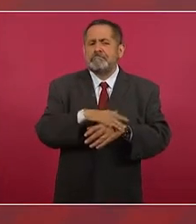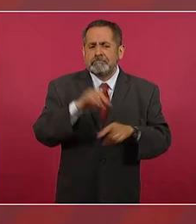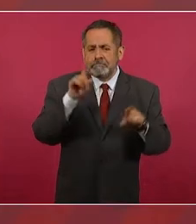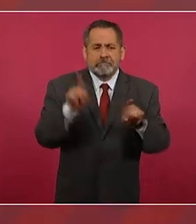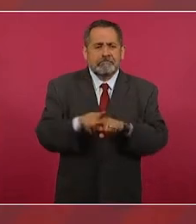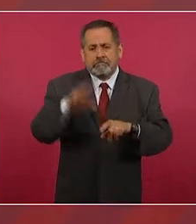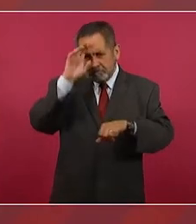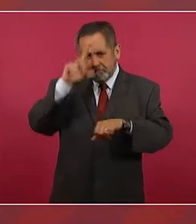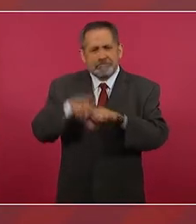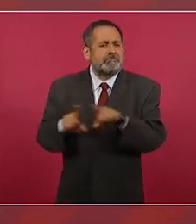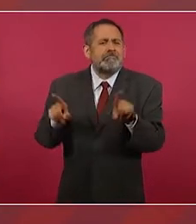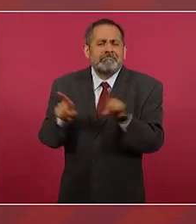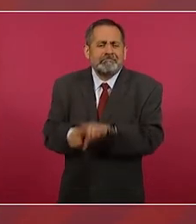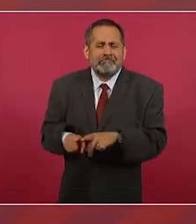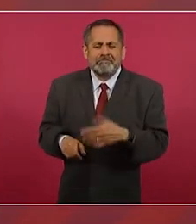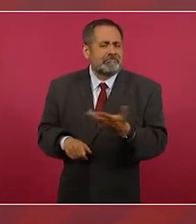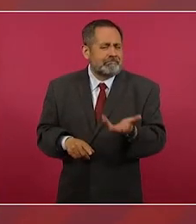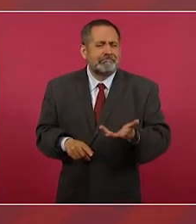misma cultura.